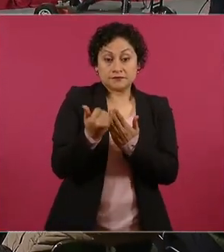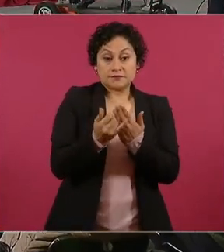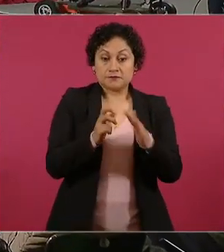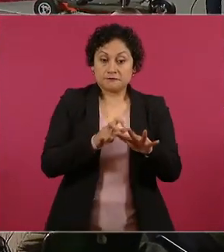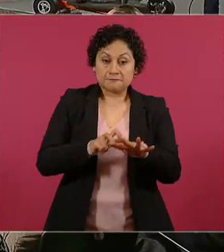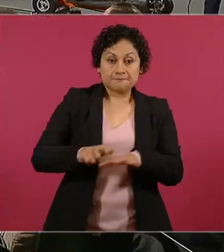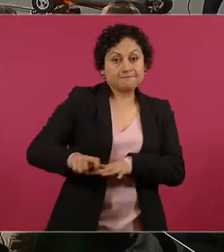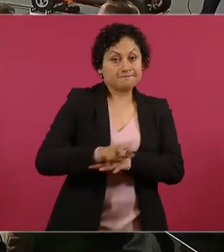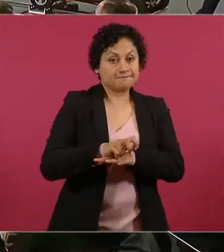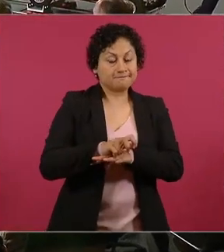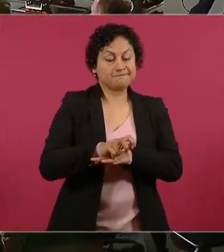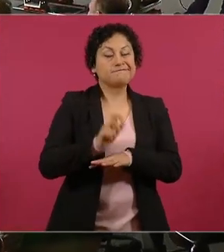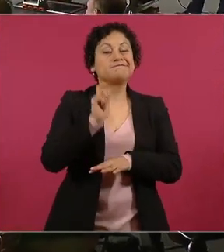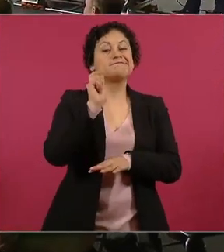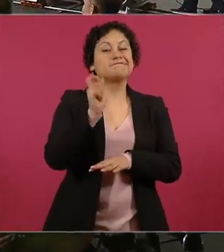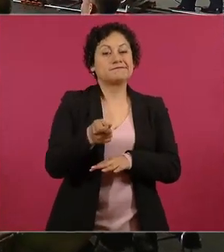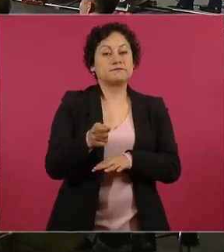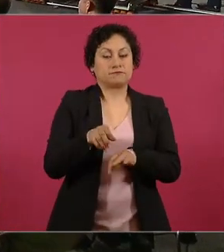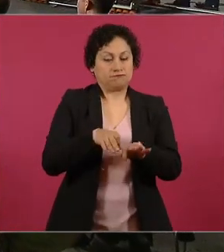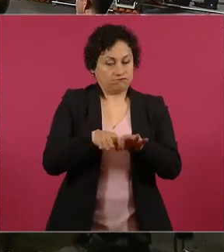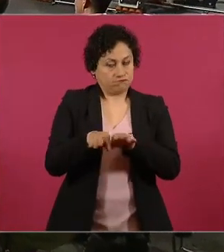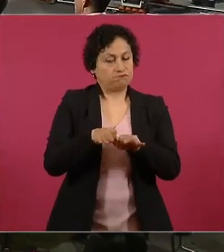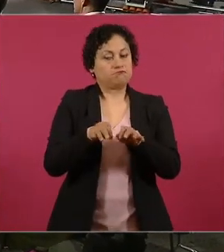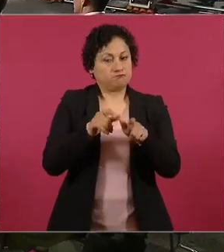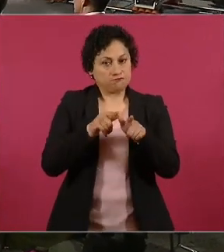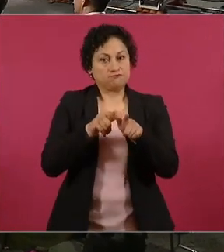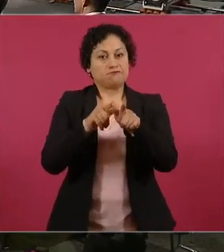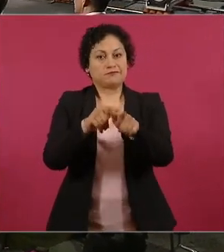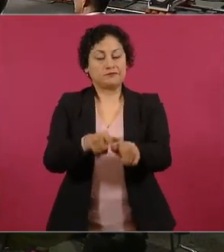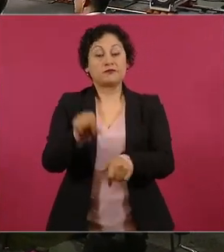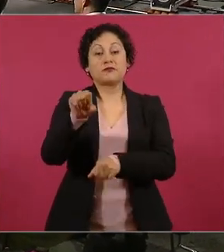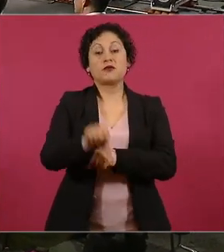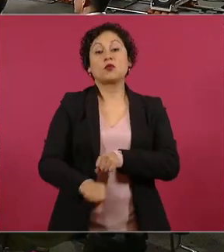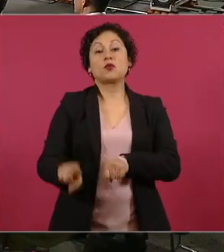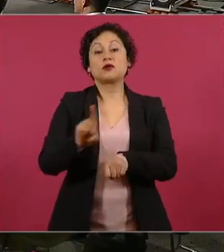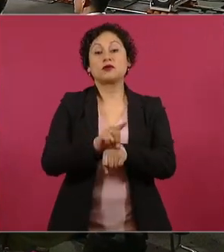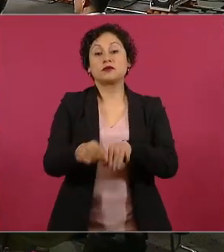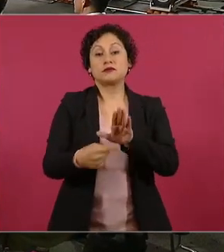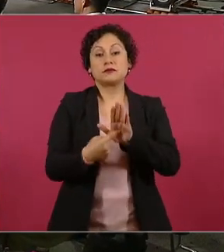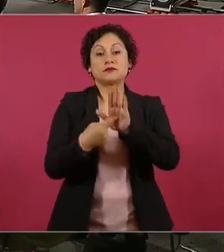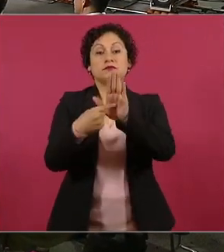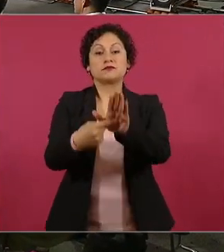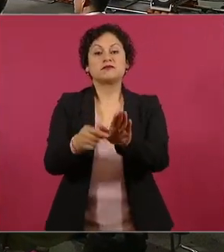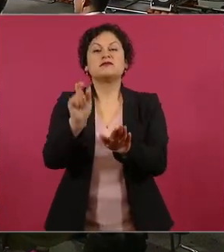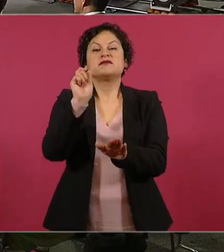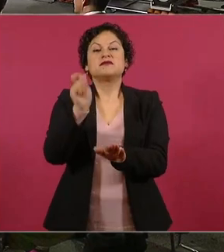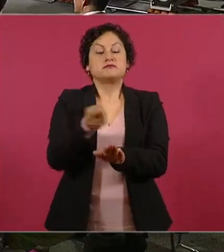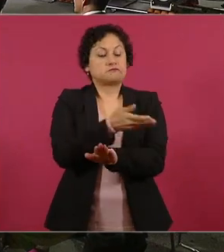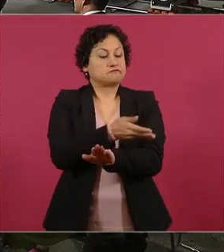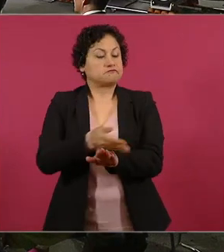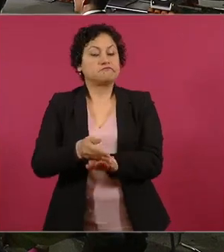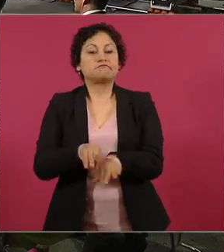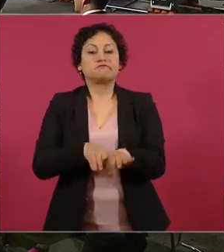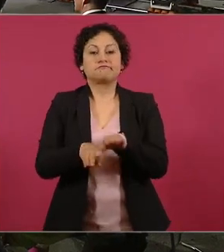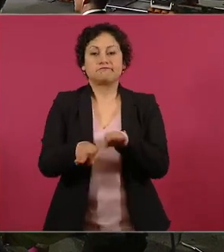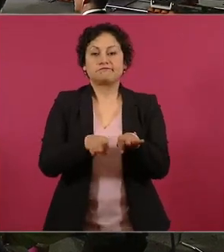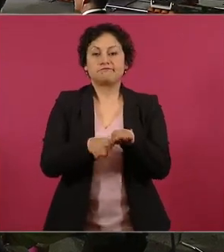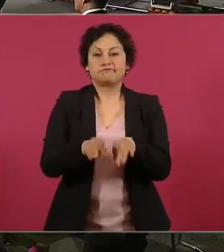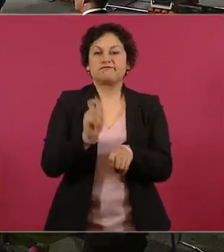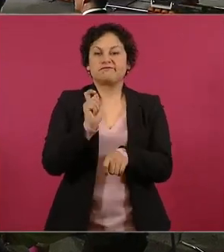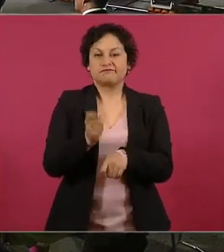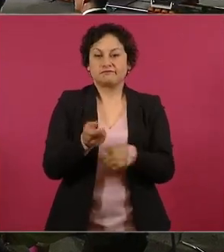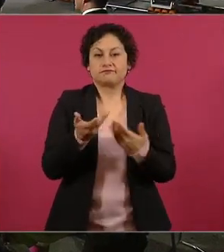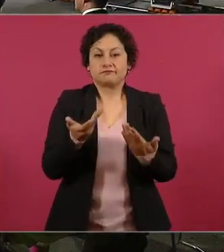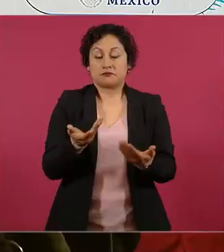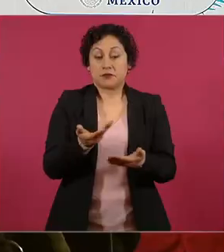sigue trabajando. El día de hoy vamos a informarles los resultados de las operaciones y, bueno, pues también vamos a